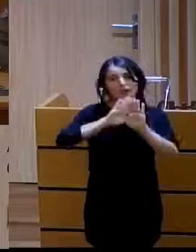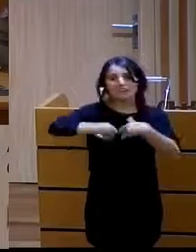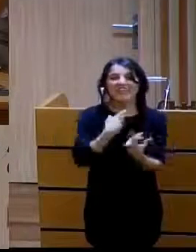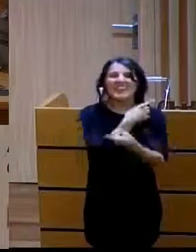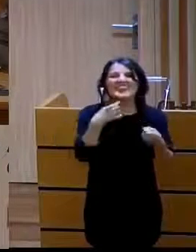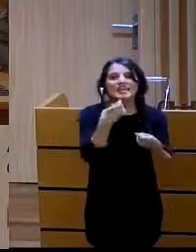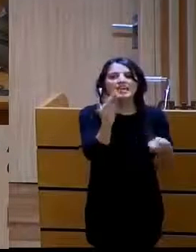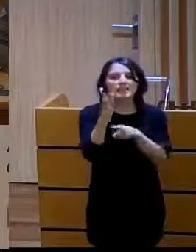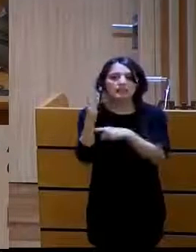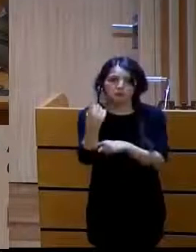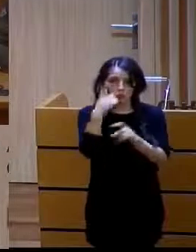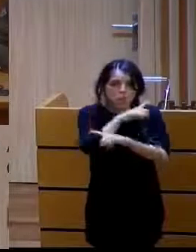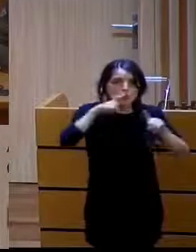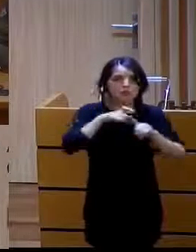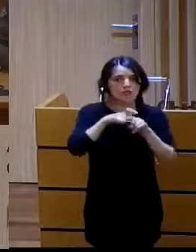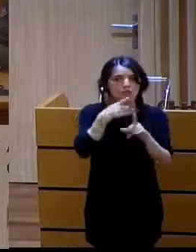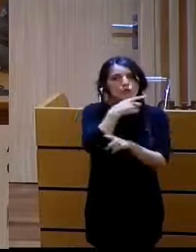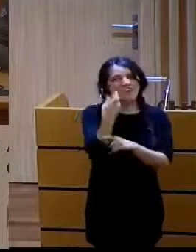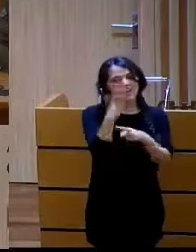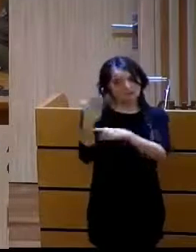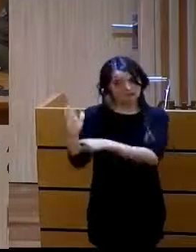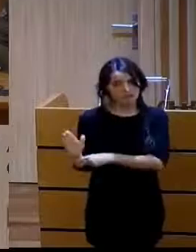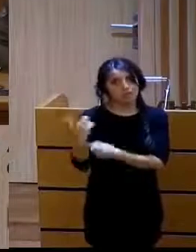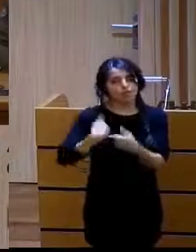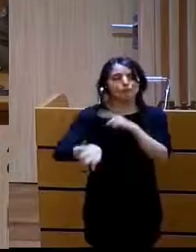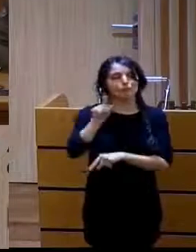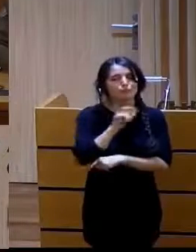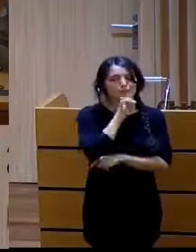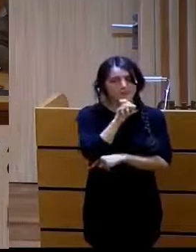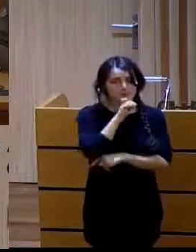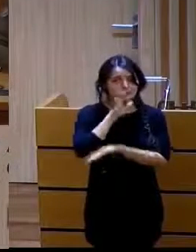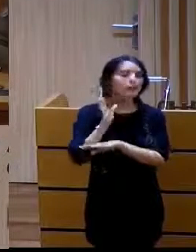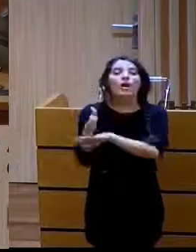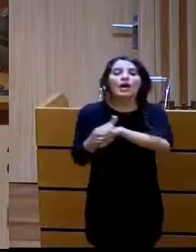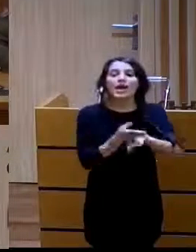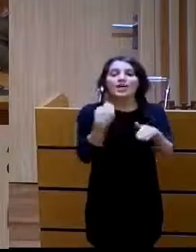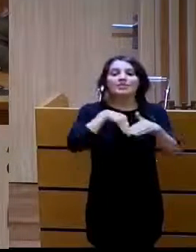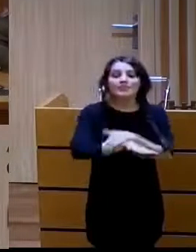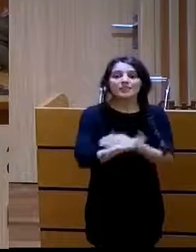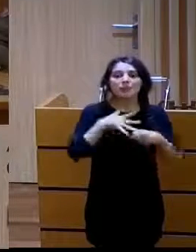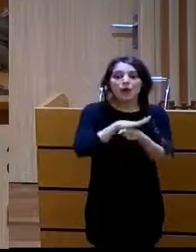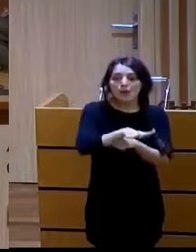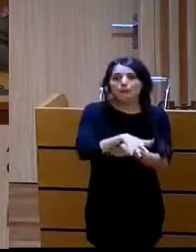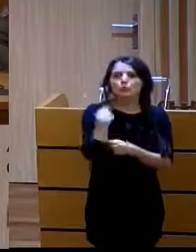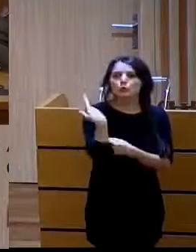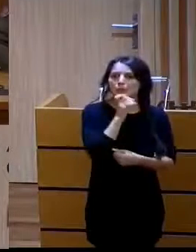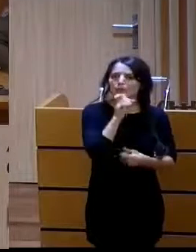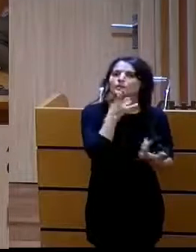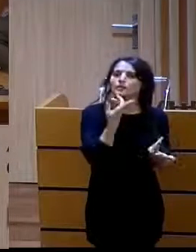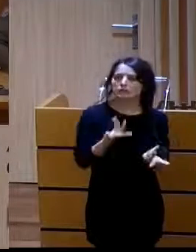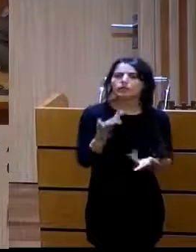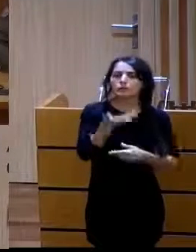Y dentro de ese ámbito, como antes indicaba, de crucial importancia, crítico para nuestros derechos, como es la